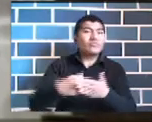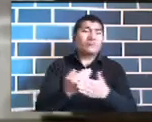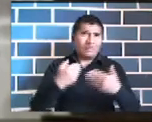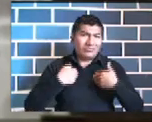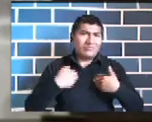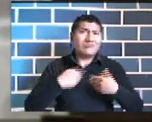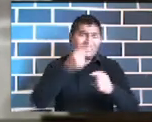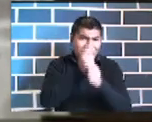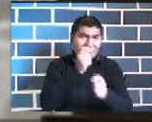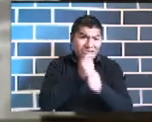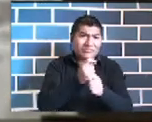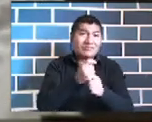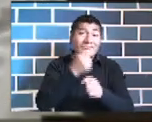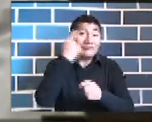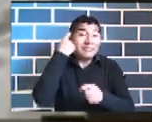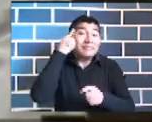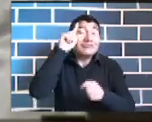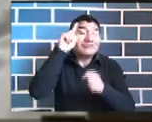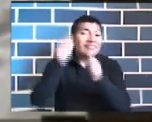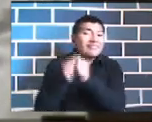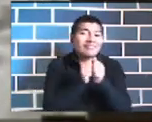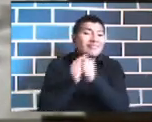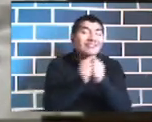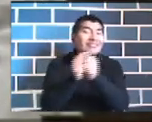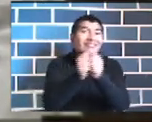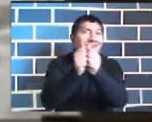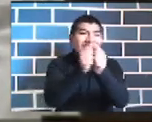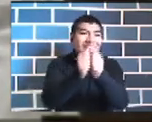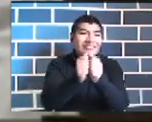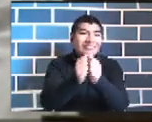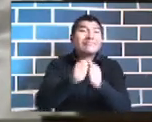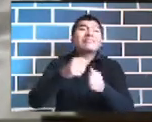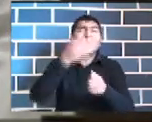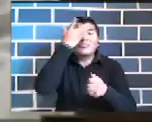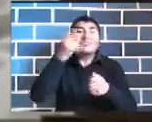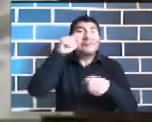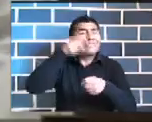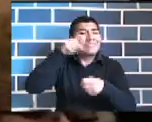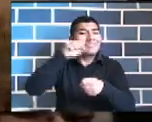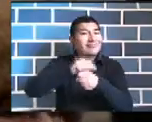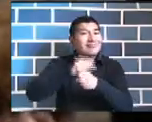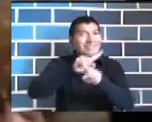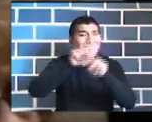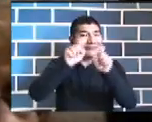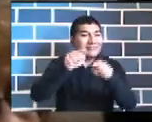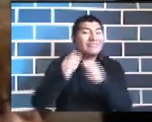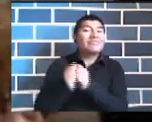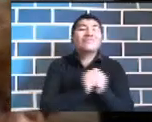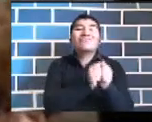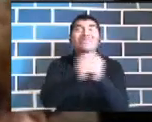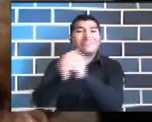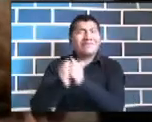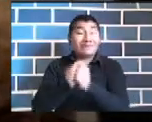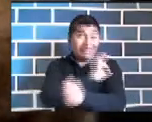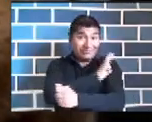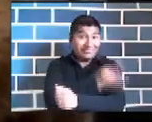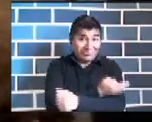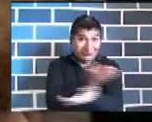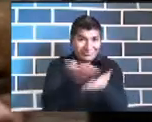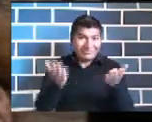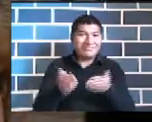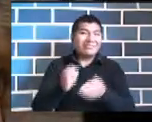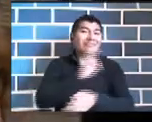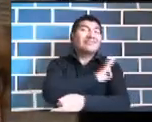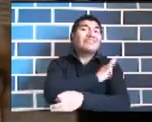que trabajar por la unidad. ¿Por qué tenemos que trabajar? ¿Más fuerte?